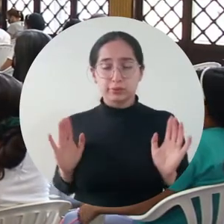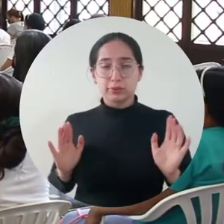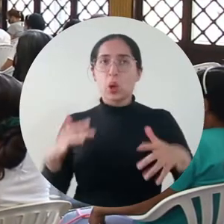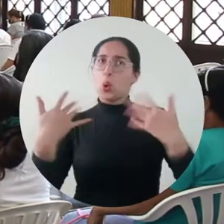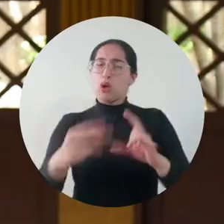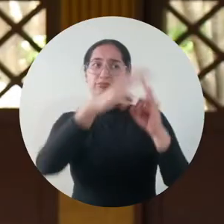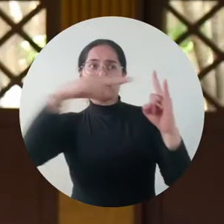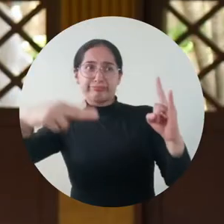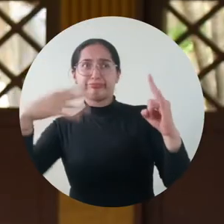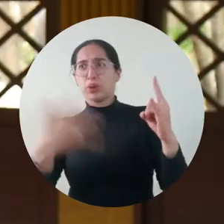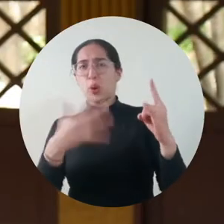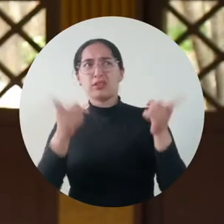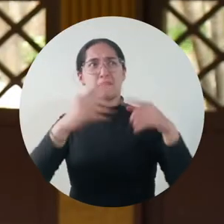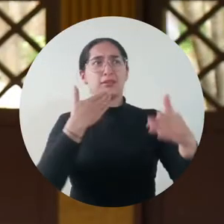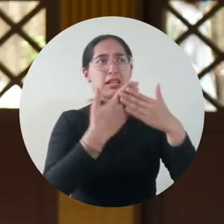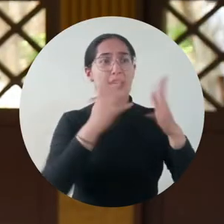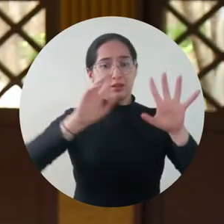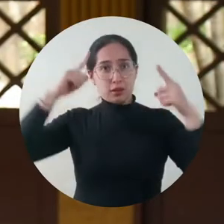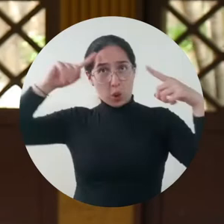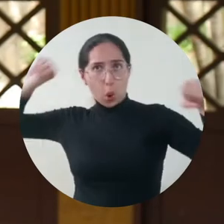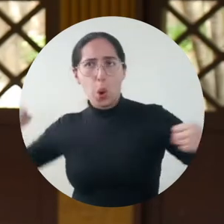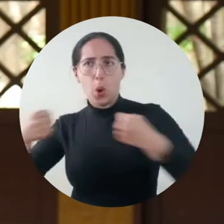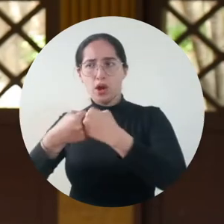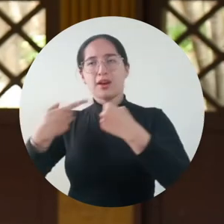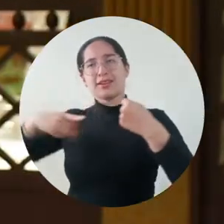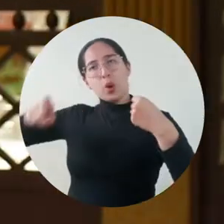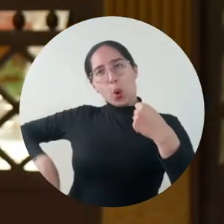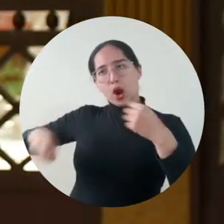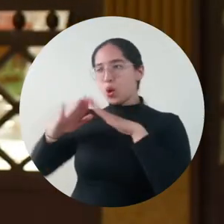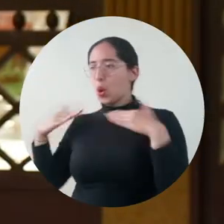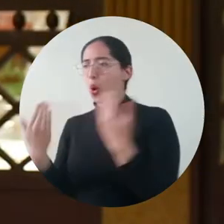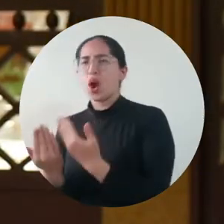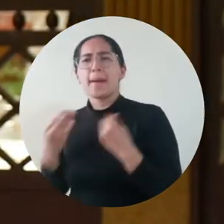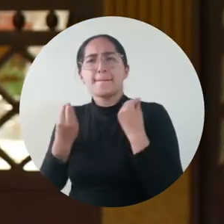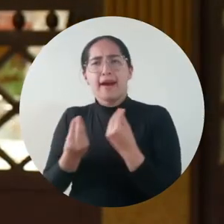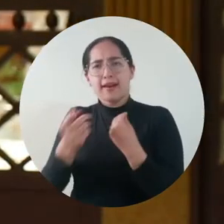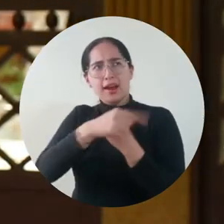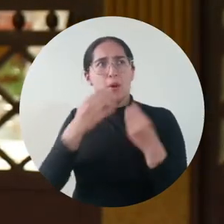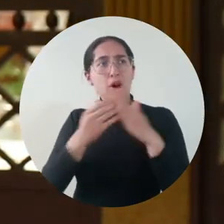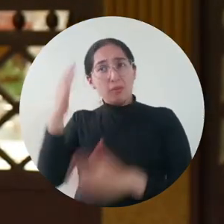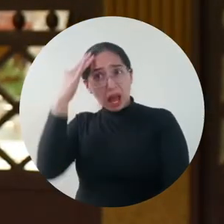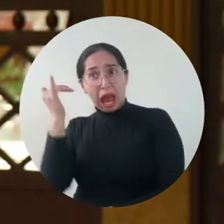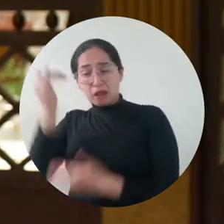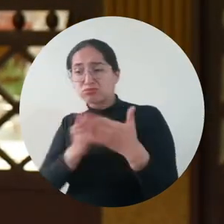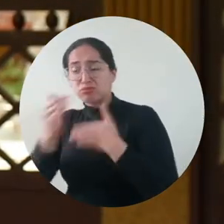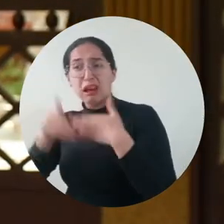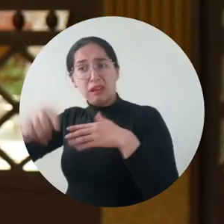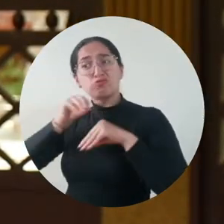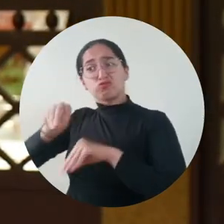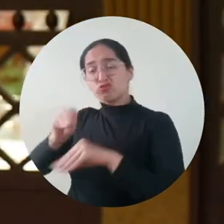muy bonita que nos ha brindado la universidad en convenio con la escuela de poder mirar mucho más allá de los